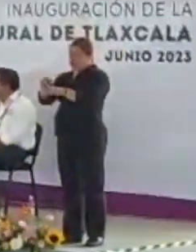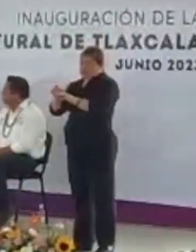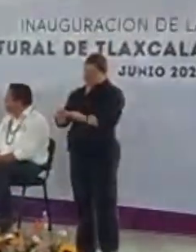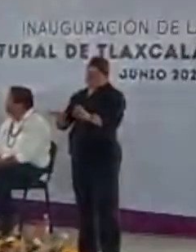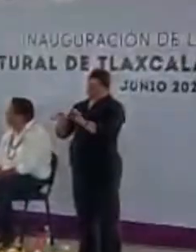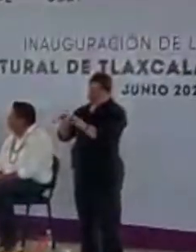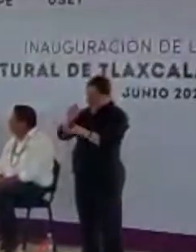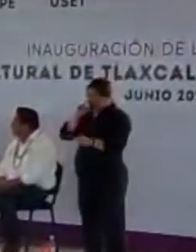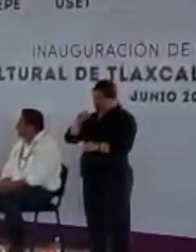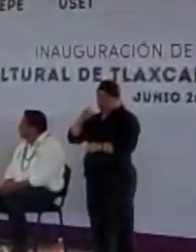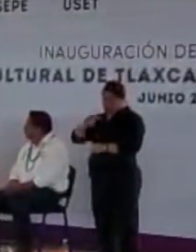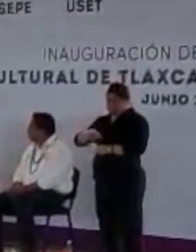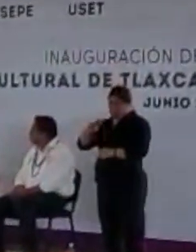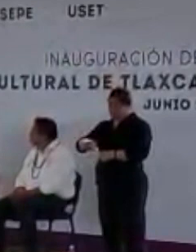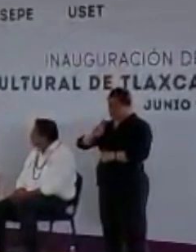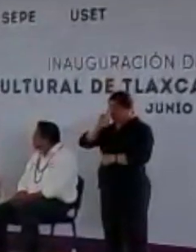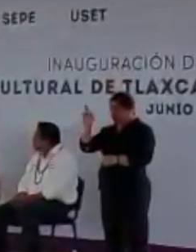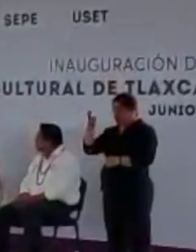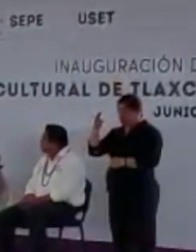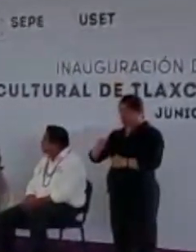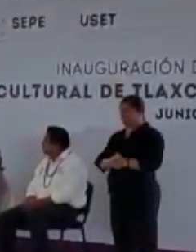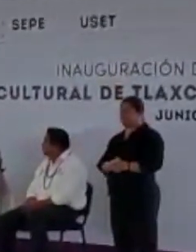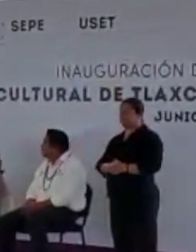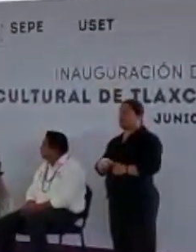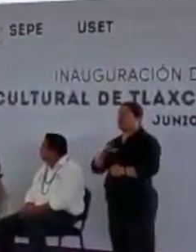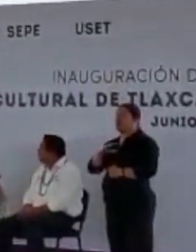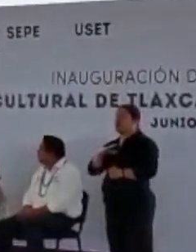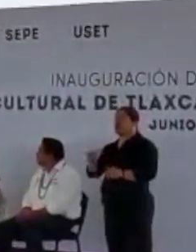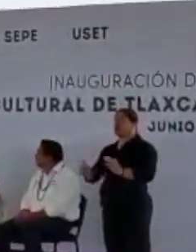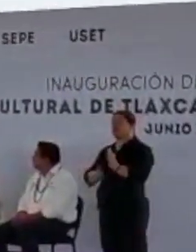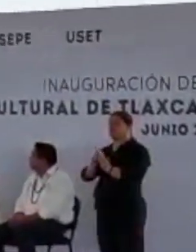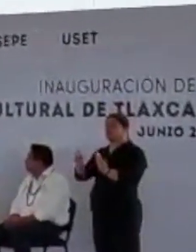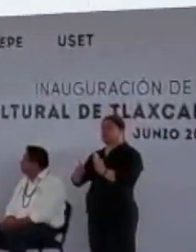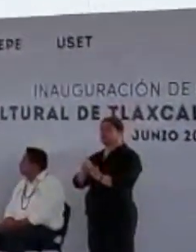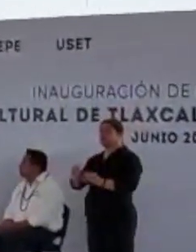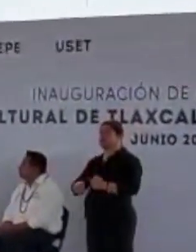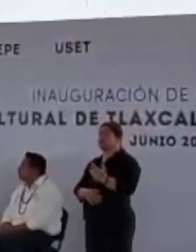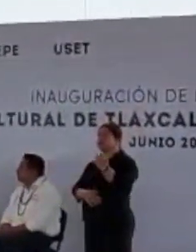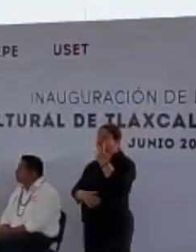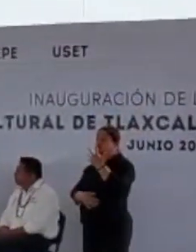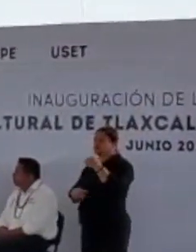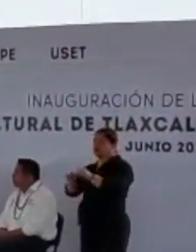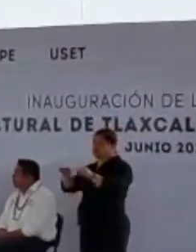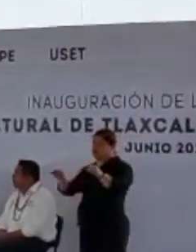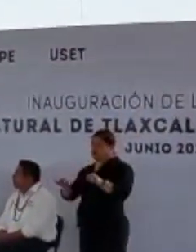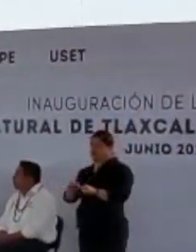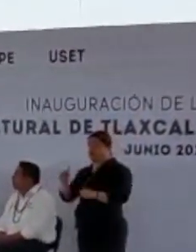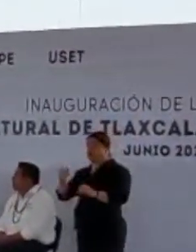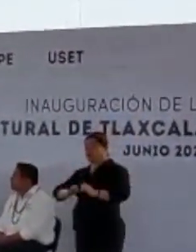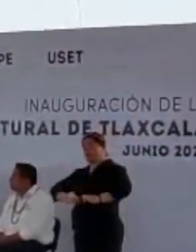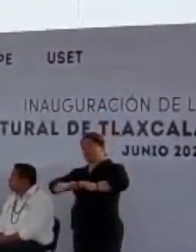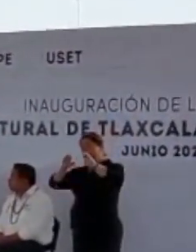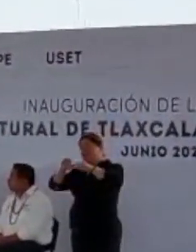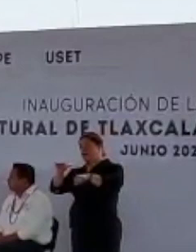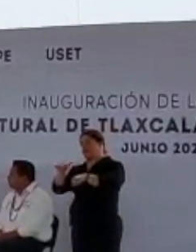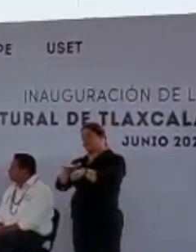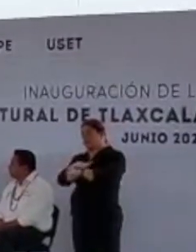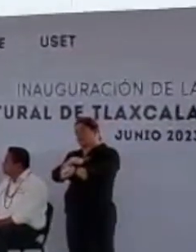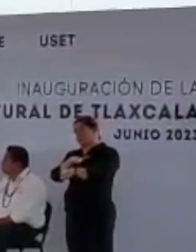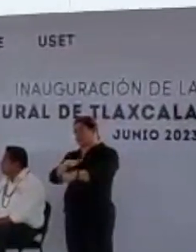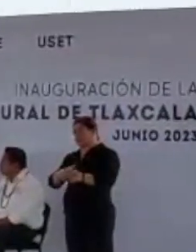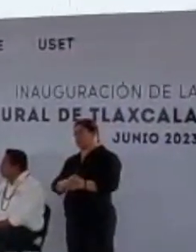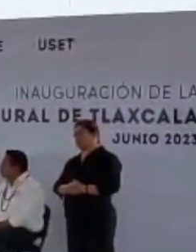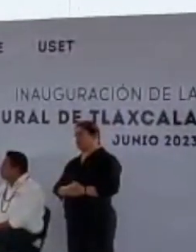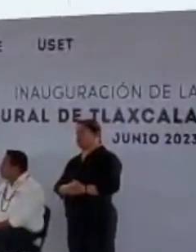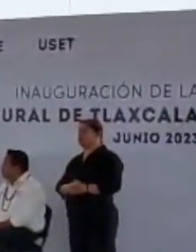esta universidad, ya que se construirán 5 aulas más, el edificio administrativo,